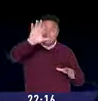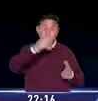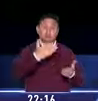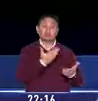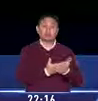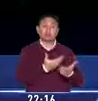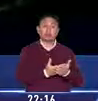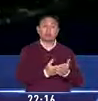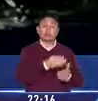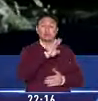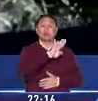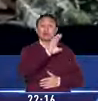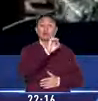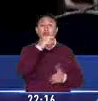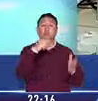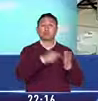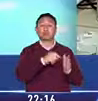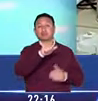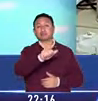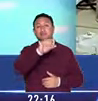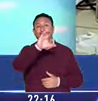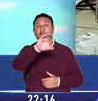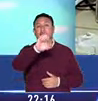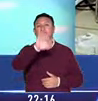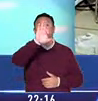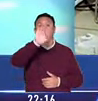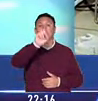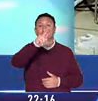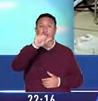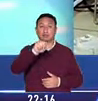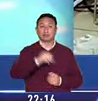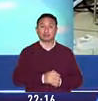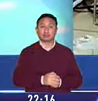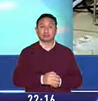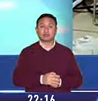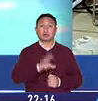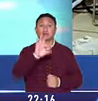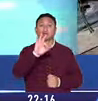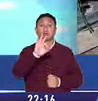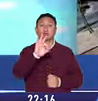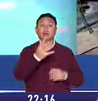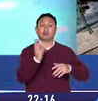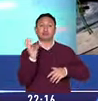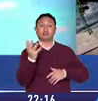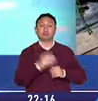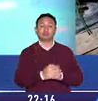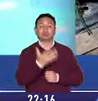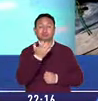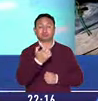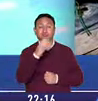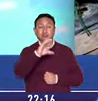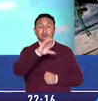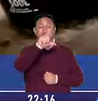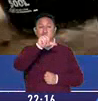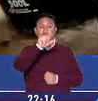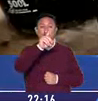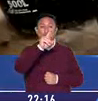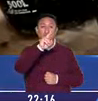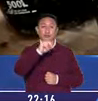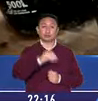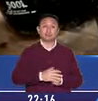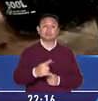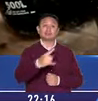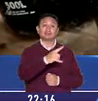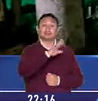evidencias había 4.000 galones de acetona, una carabina, cartuchos, 9 microondas, 15 sacos de cloruro de calcio, 5 canecas